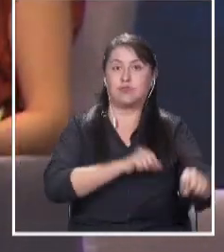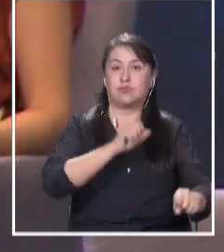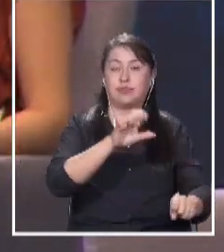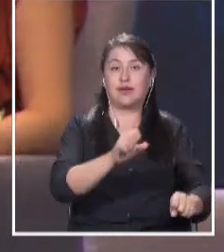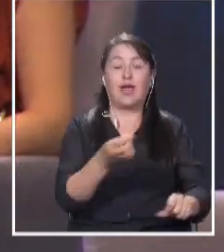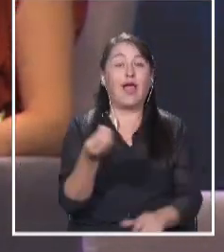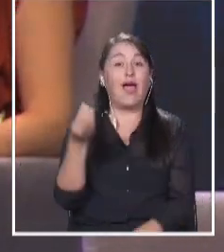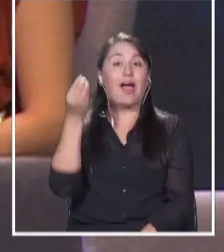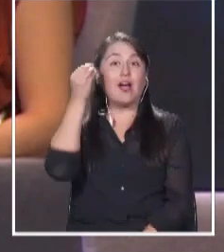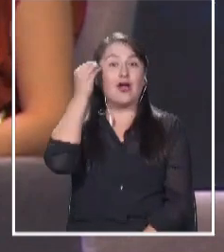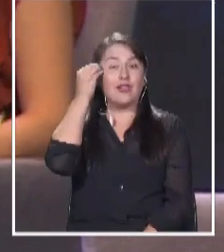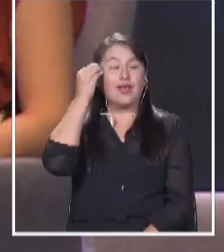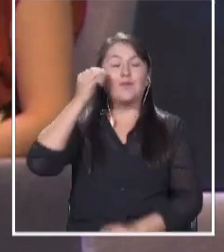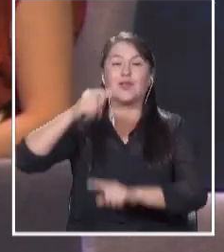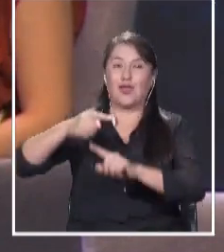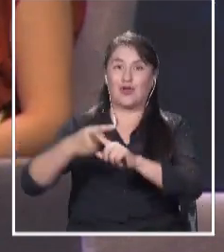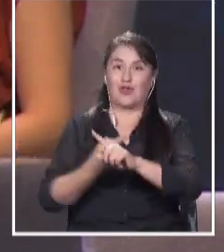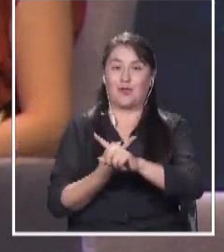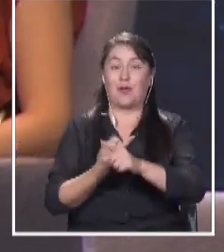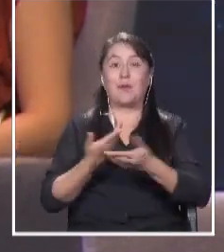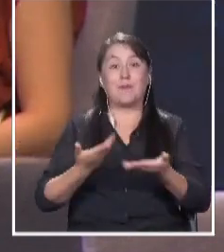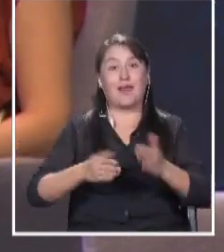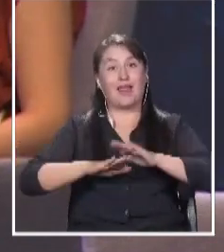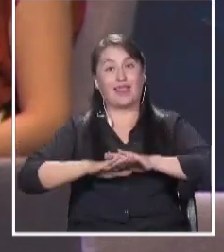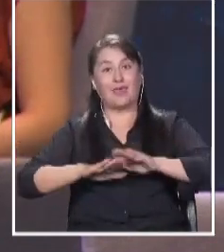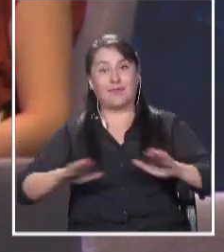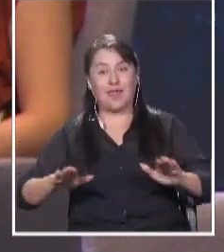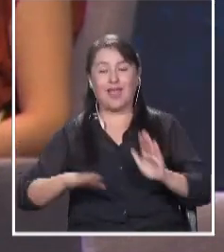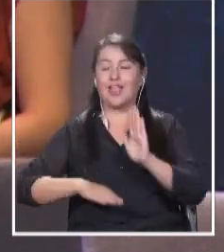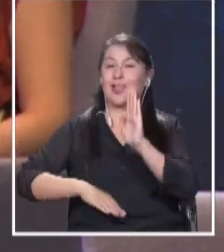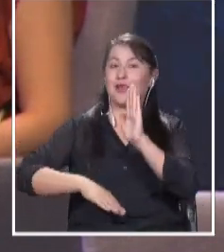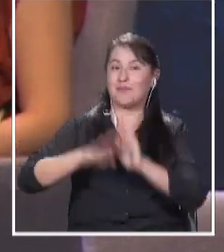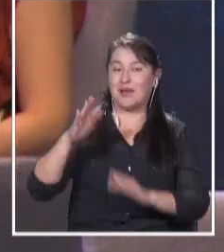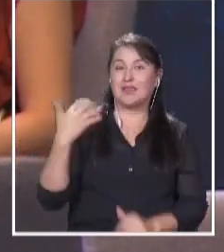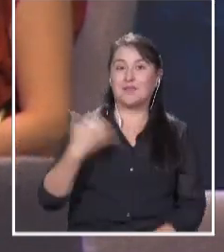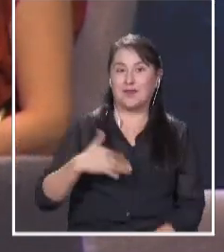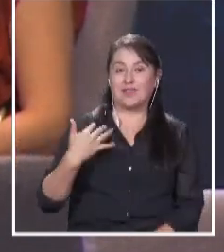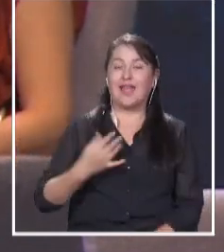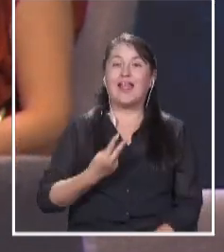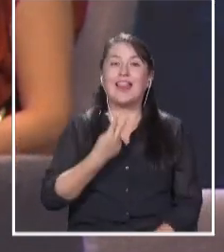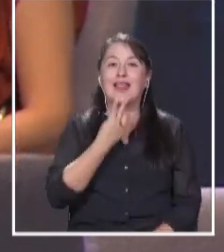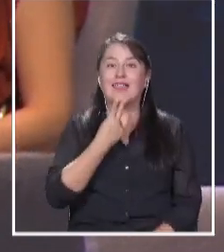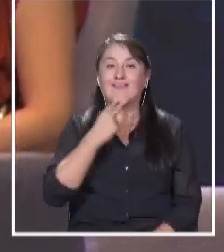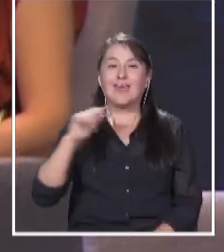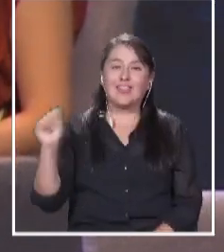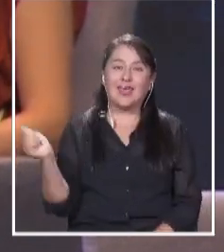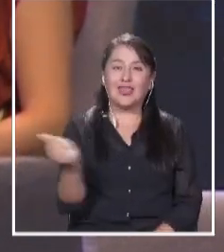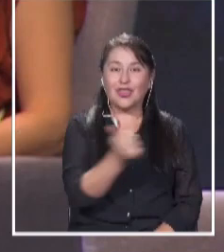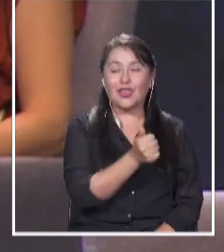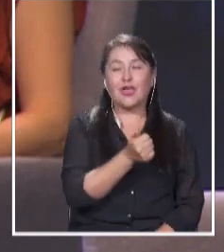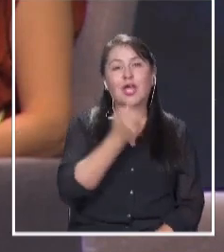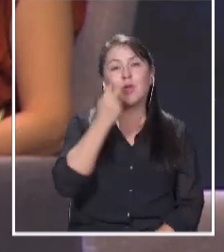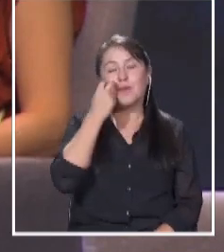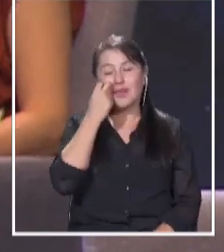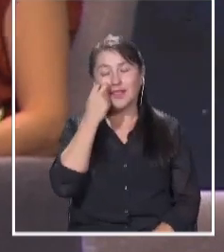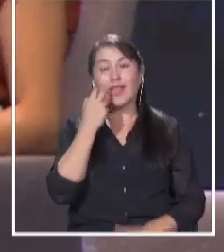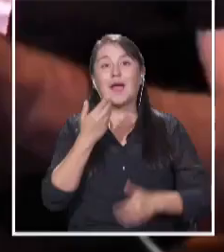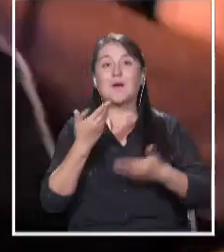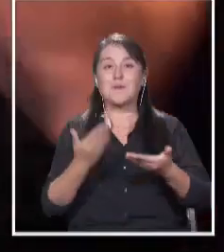Acordémonos de nuevo, y para terminar, que lo más importante es la vida de todos ustedes y de la humanidad para el futuro.